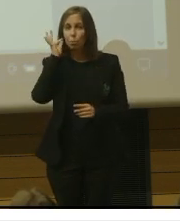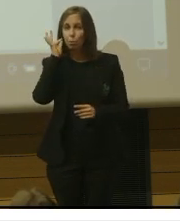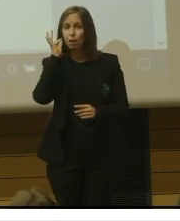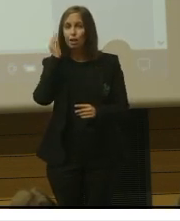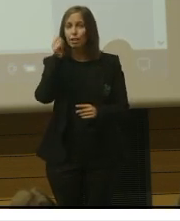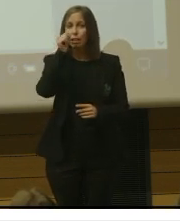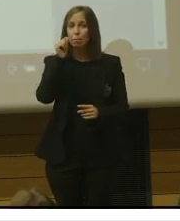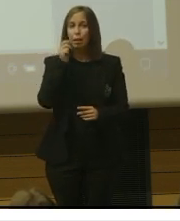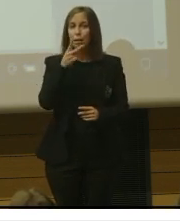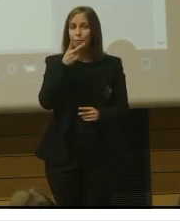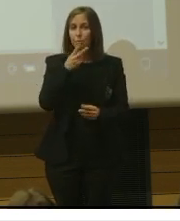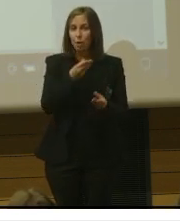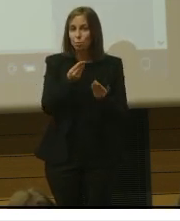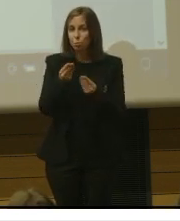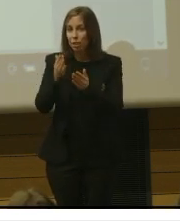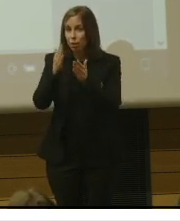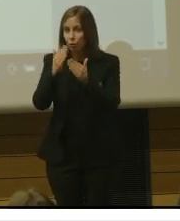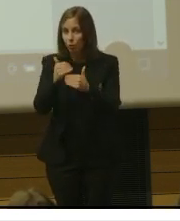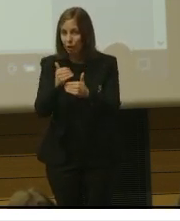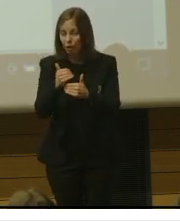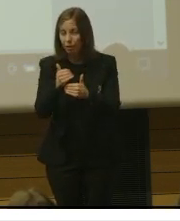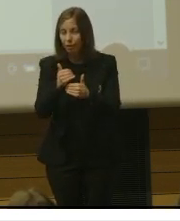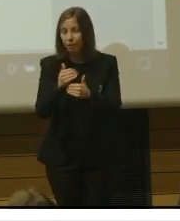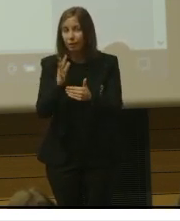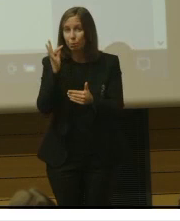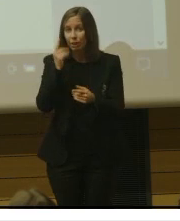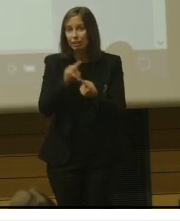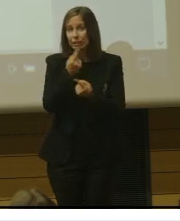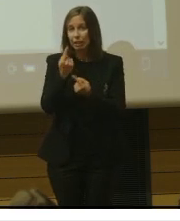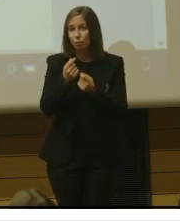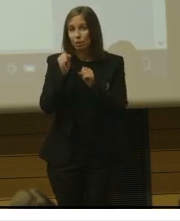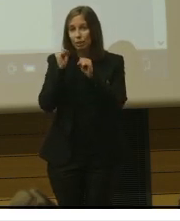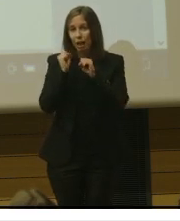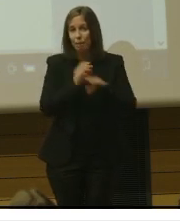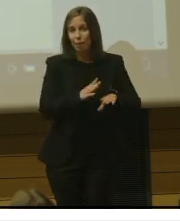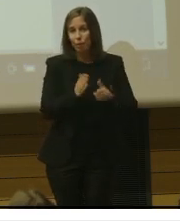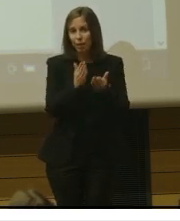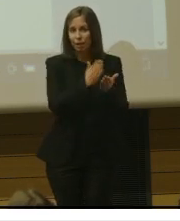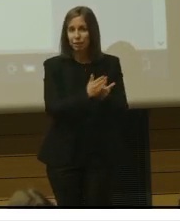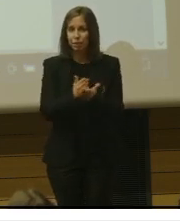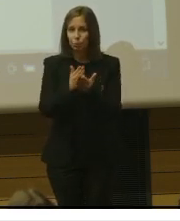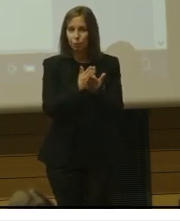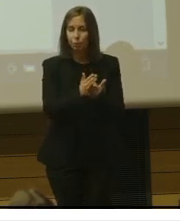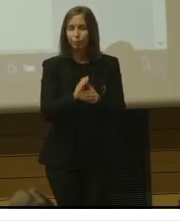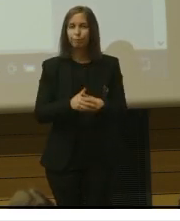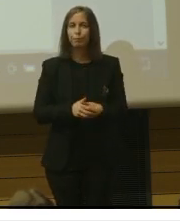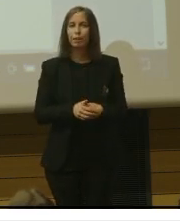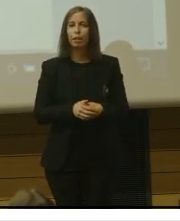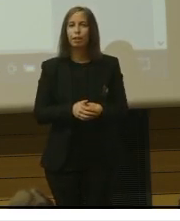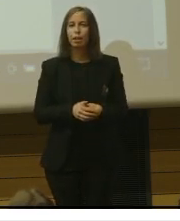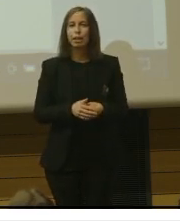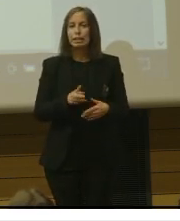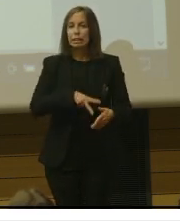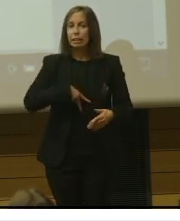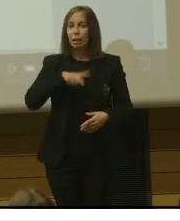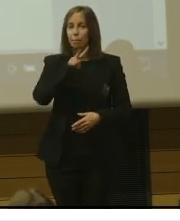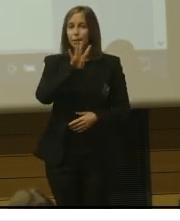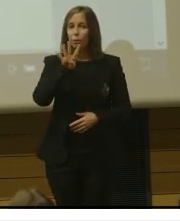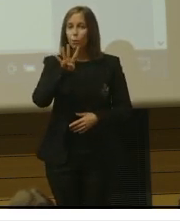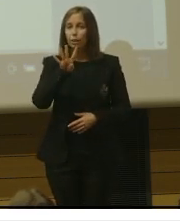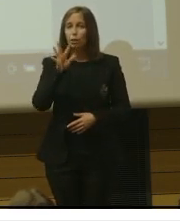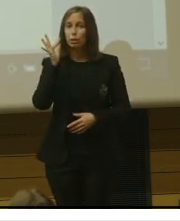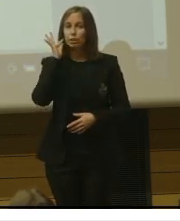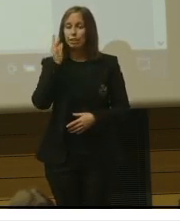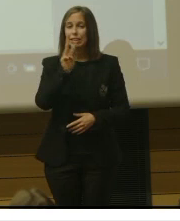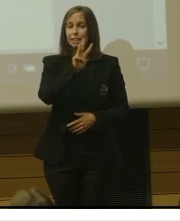fumadoras y luego es verdad que algunas pues las perdemos por el camino, ¿no? Vais a ver, pero bueno, en general acudieron pues 24 chicas de unos